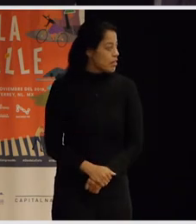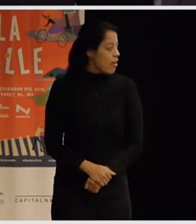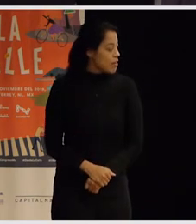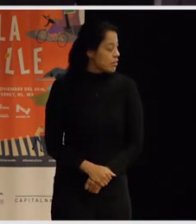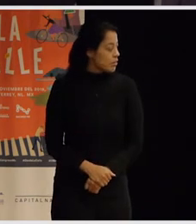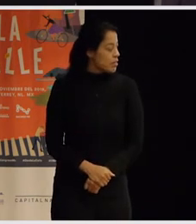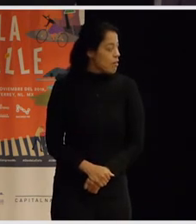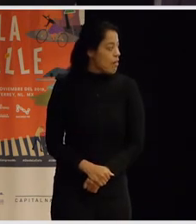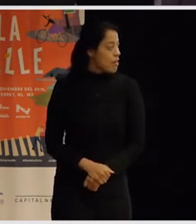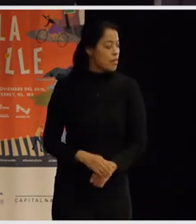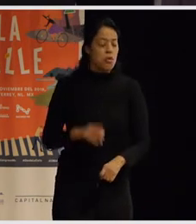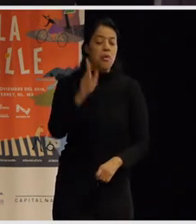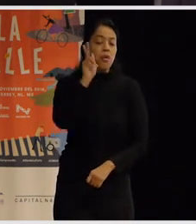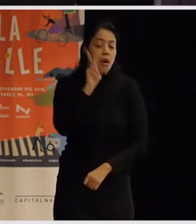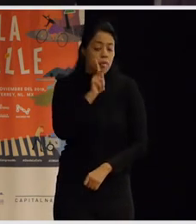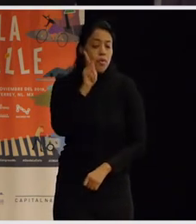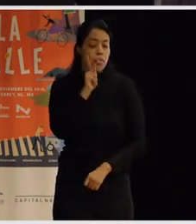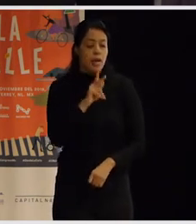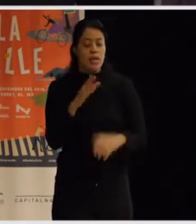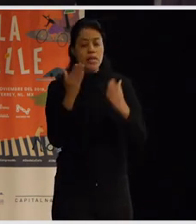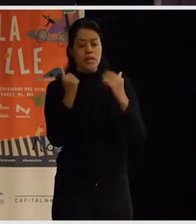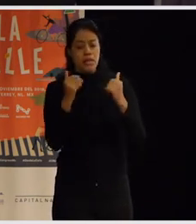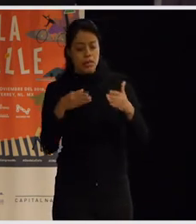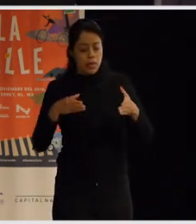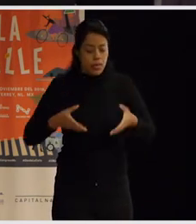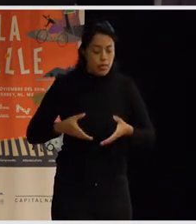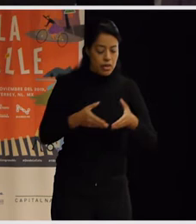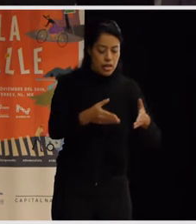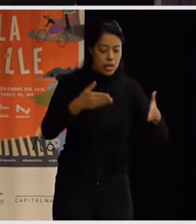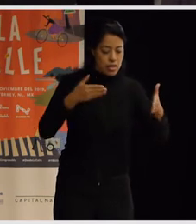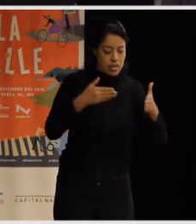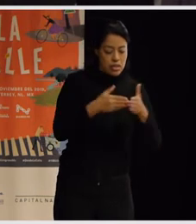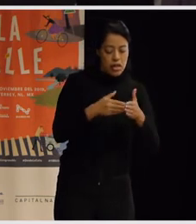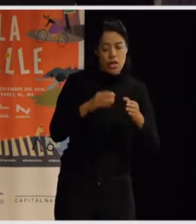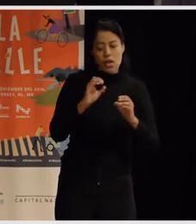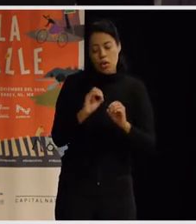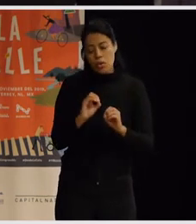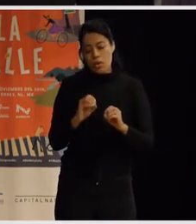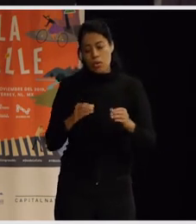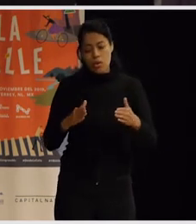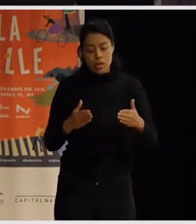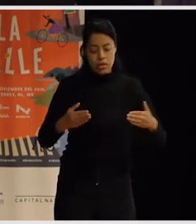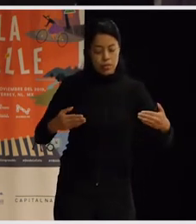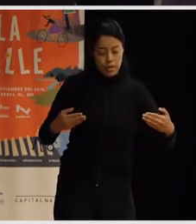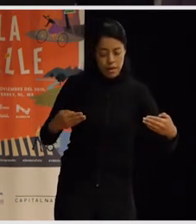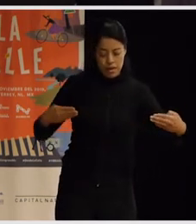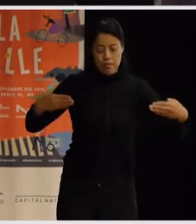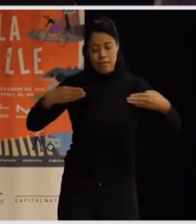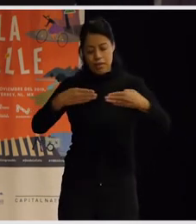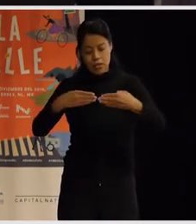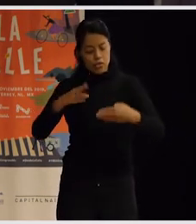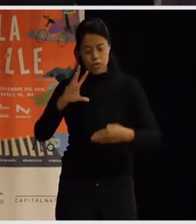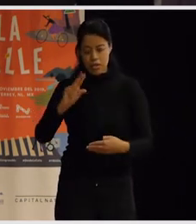y las tienes que ir a probar que no haya una calle cerrada que no haya pues no sea algún sentido contrario y lo ya puedes hacer la